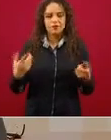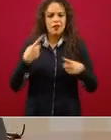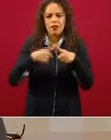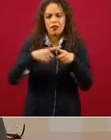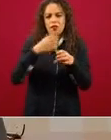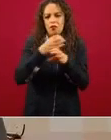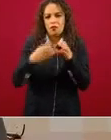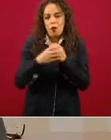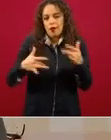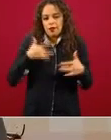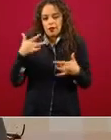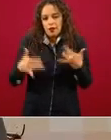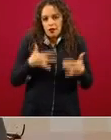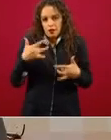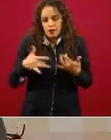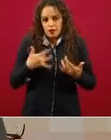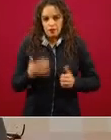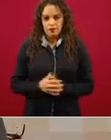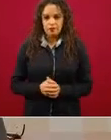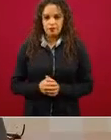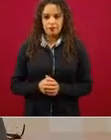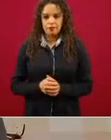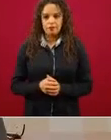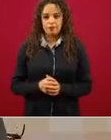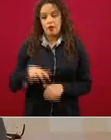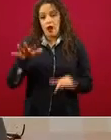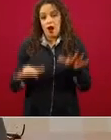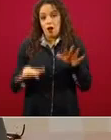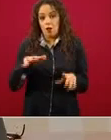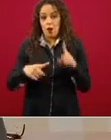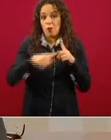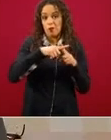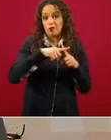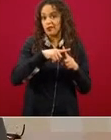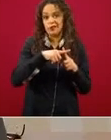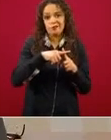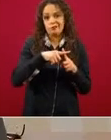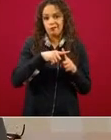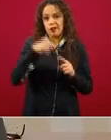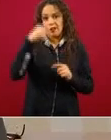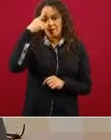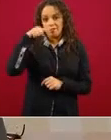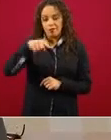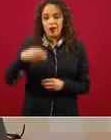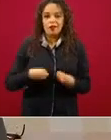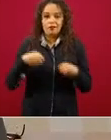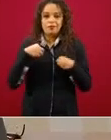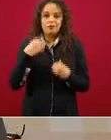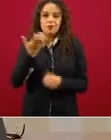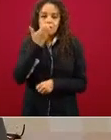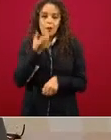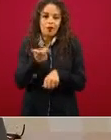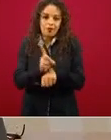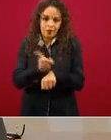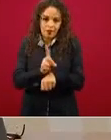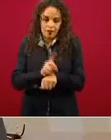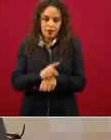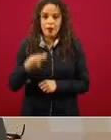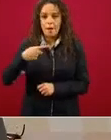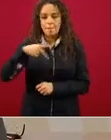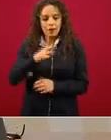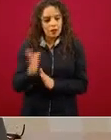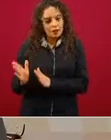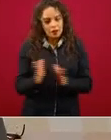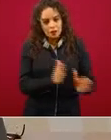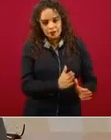diversos que a veces no son tan positivos para la convivencia cotidiana. Pero posiblemente más que eso